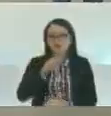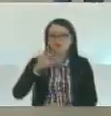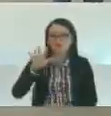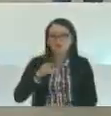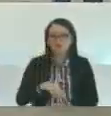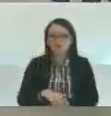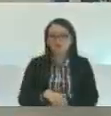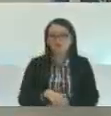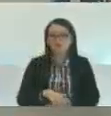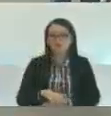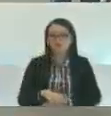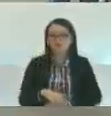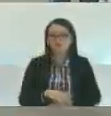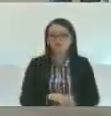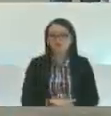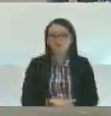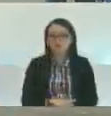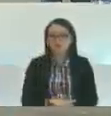2025.